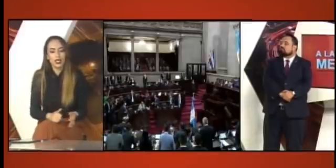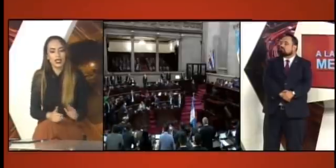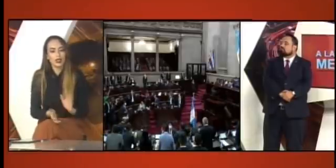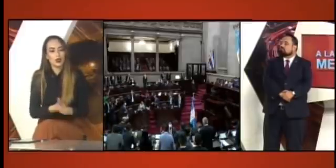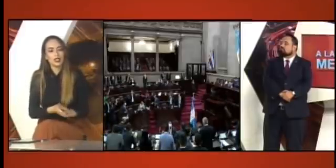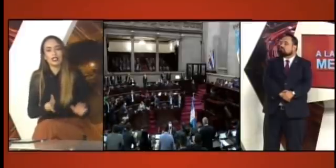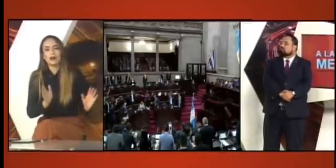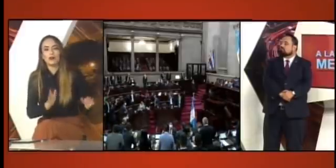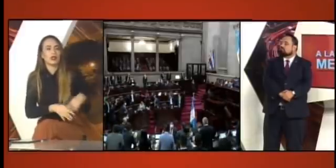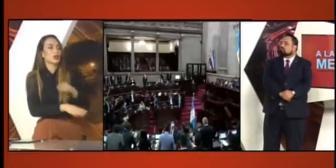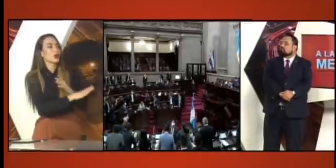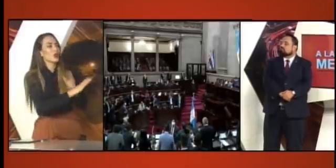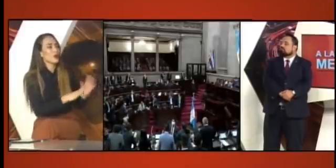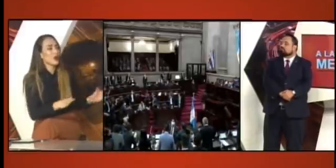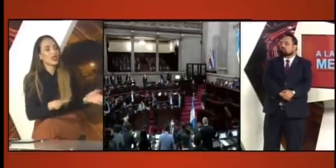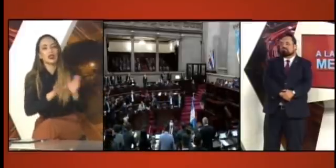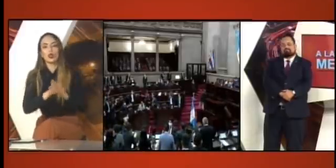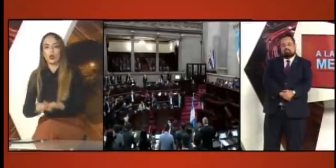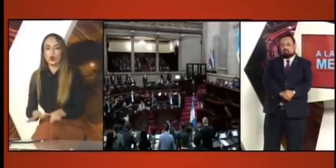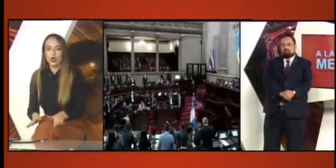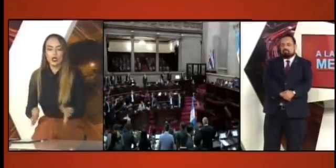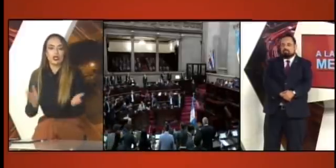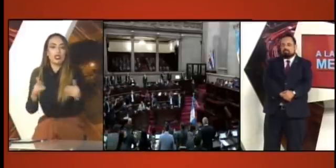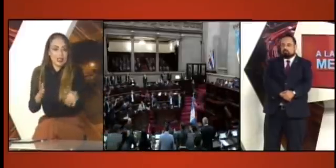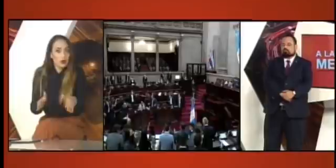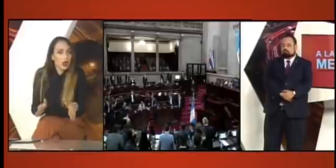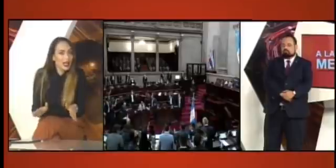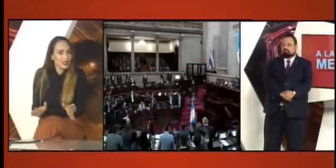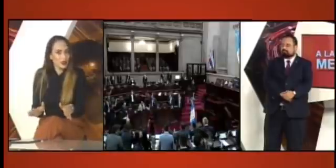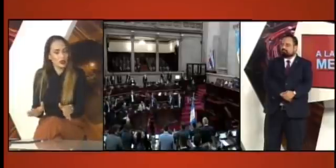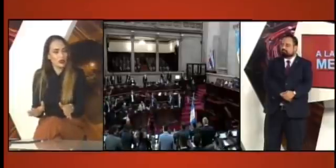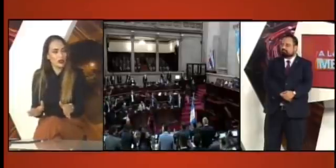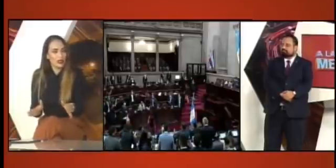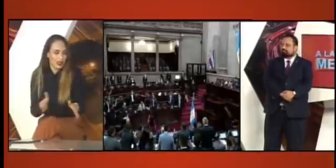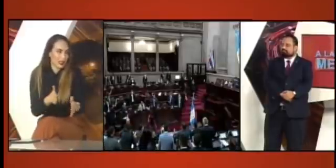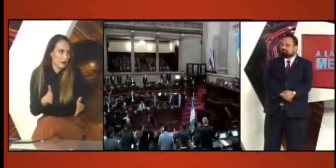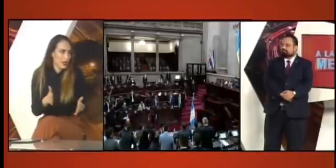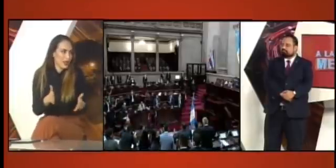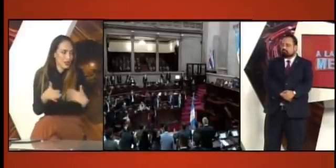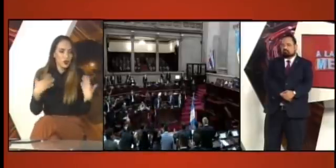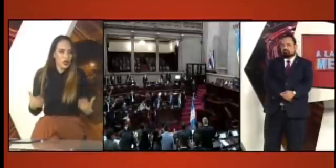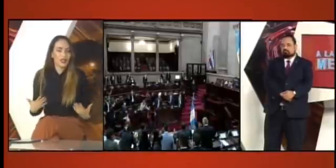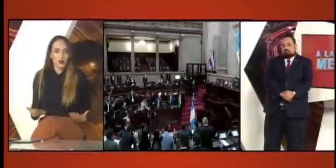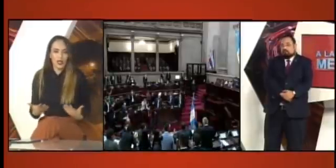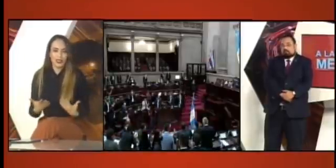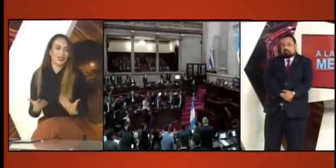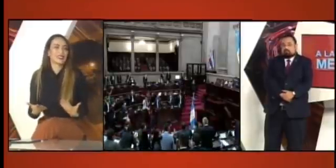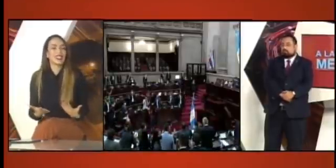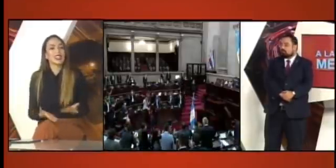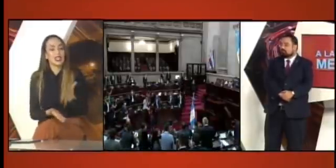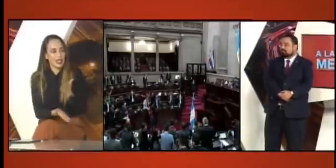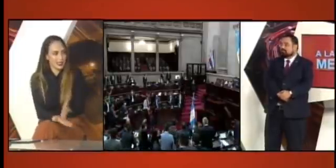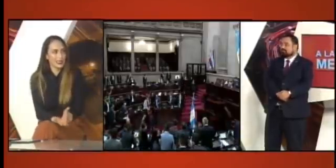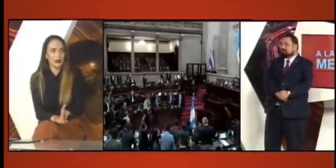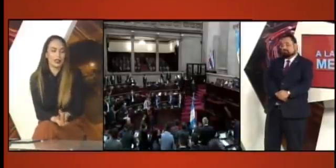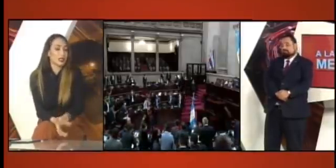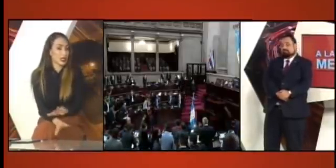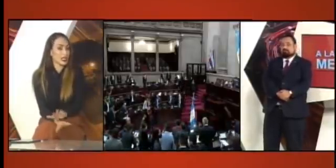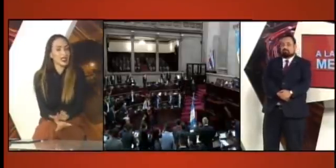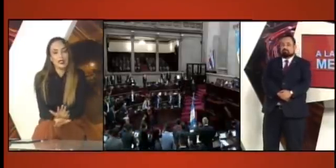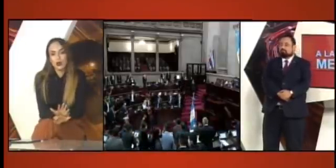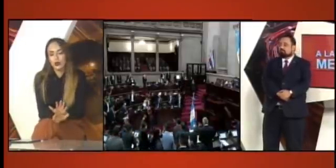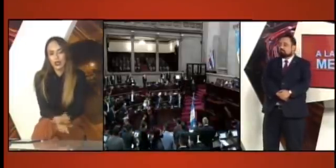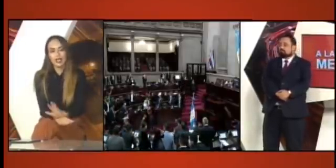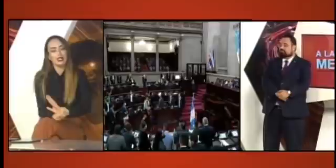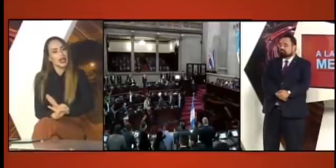hay toque de queda entonces ese proceso lo dejo ahí no no si es un caso que también surgen exactamente lo